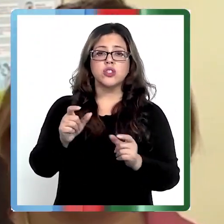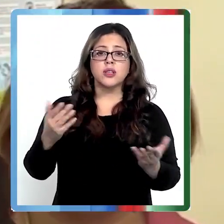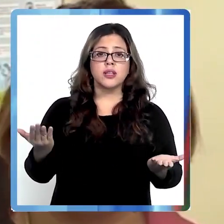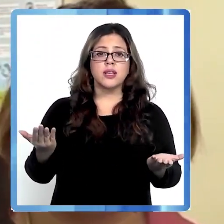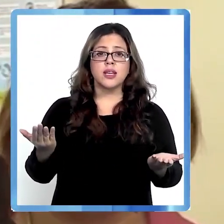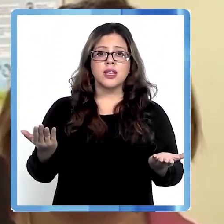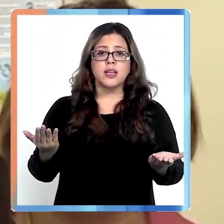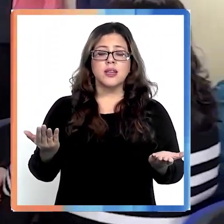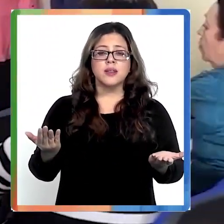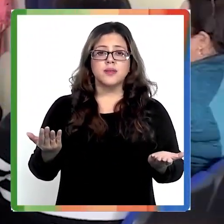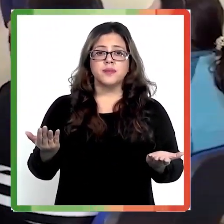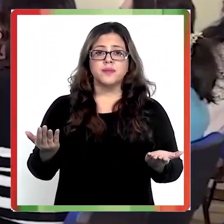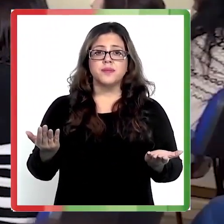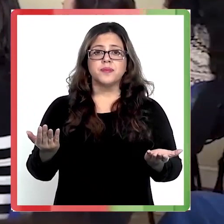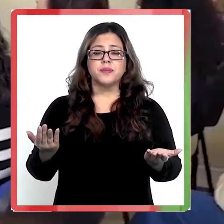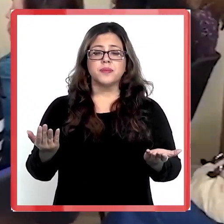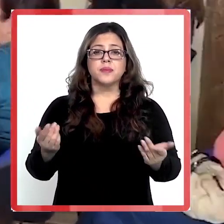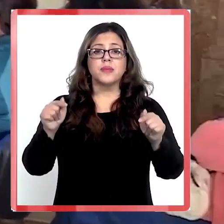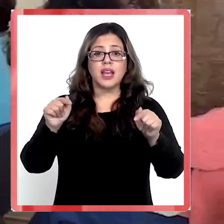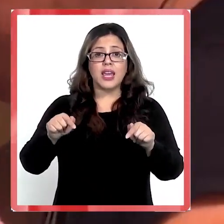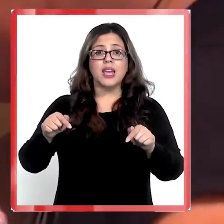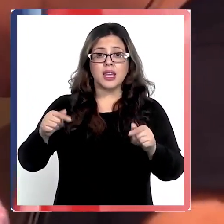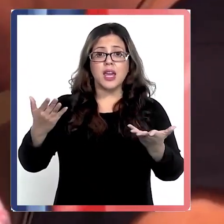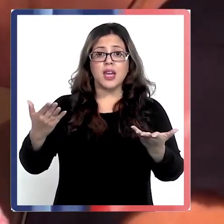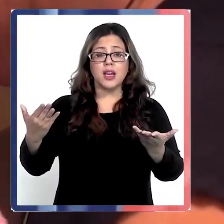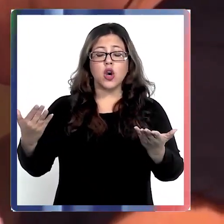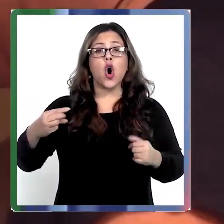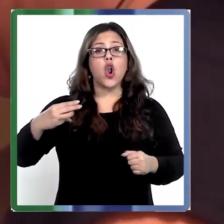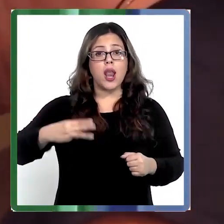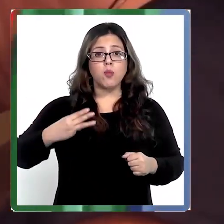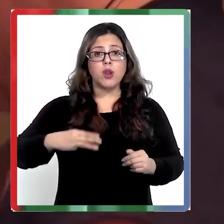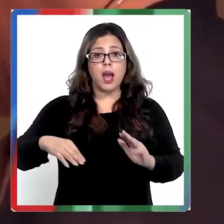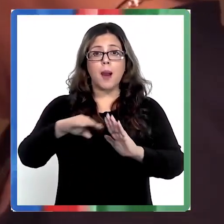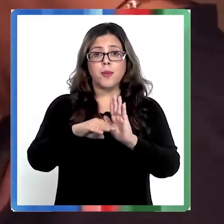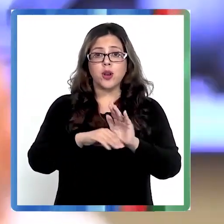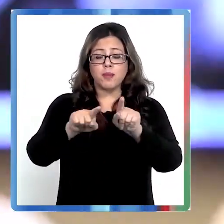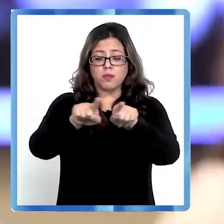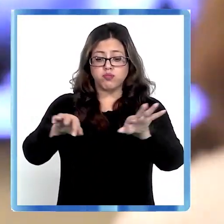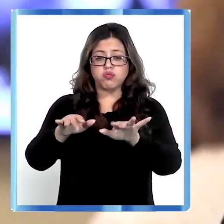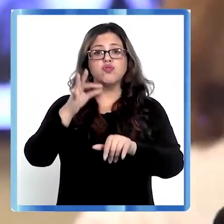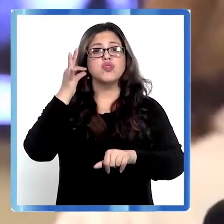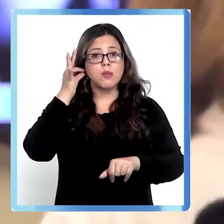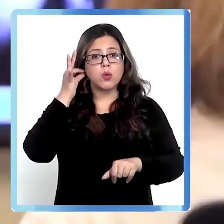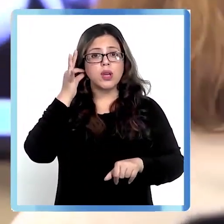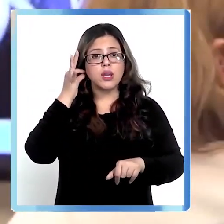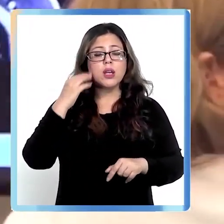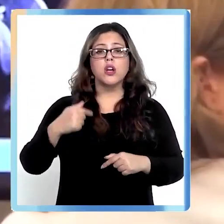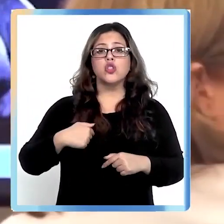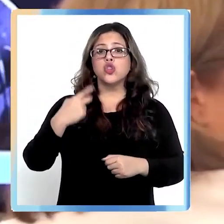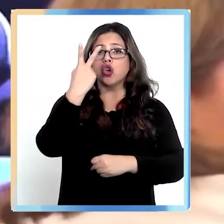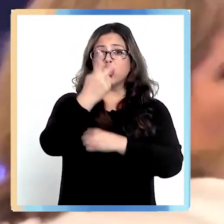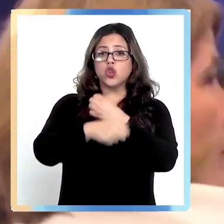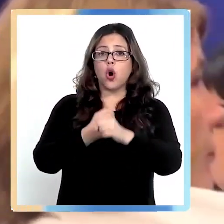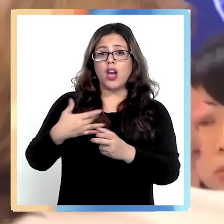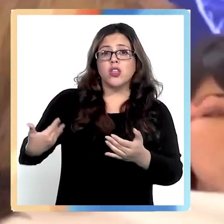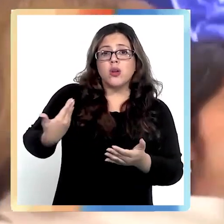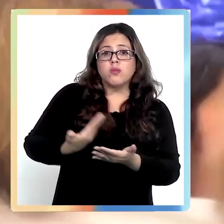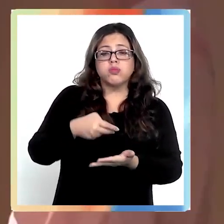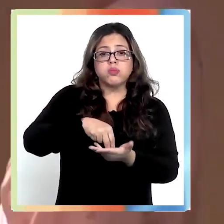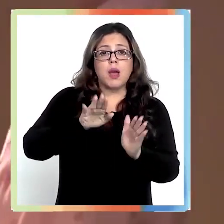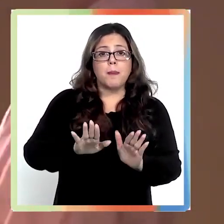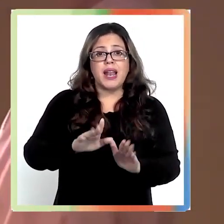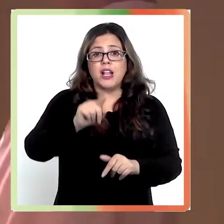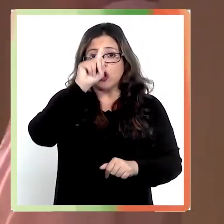los llegan a través de la municipalidad, ya del programa de la Oficina de la Mujer. Dos años que estoy esperando la hora en el